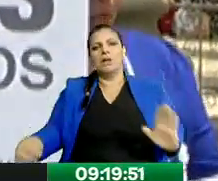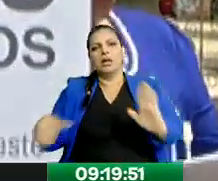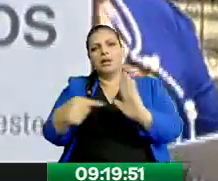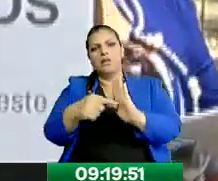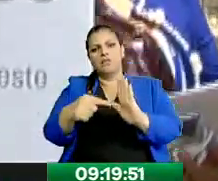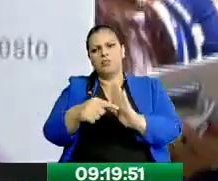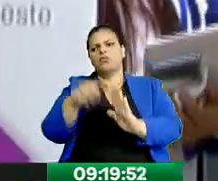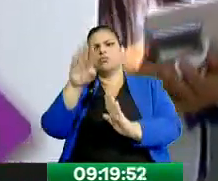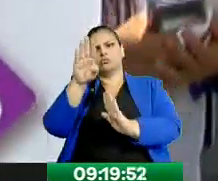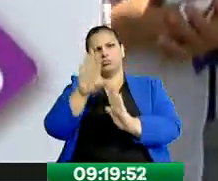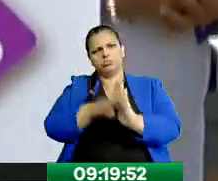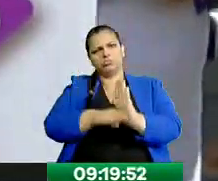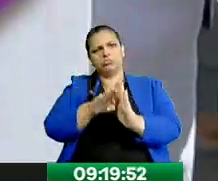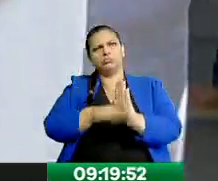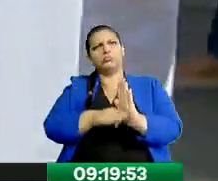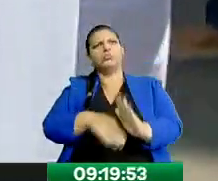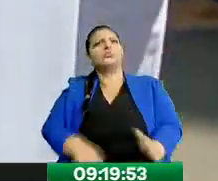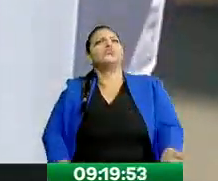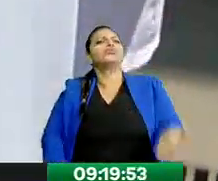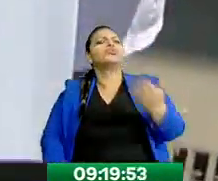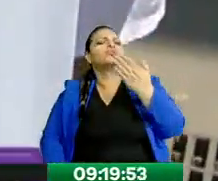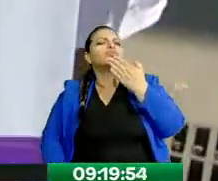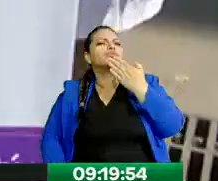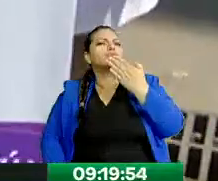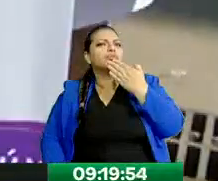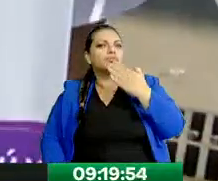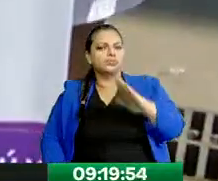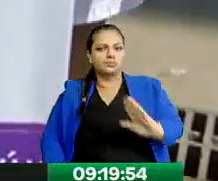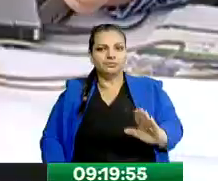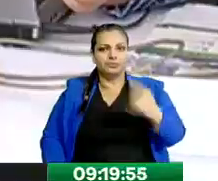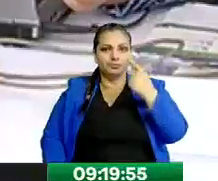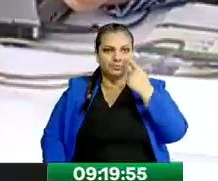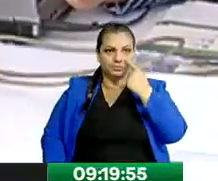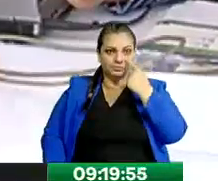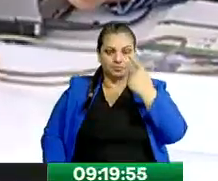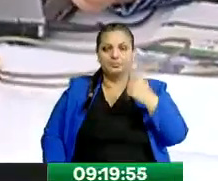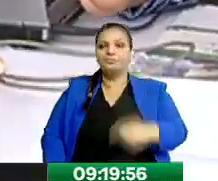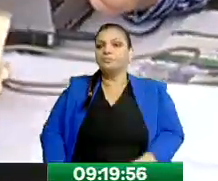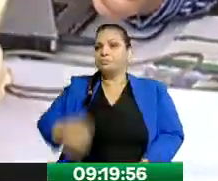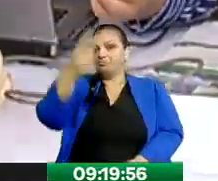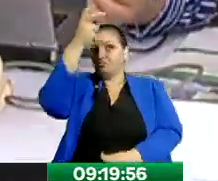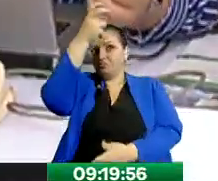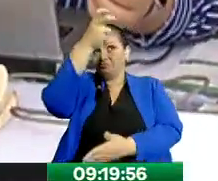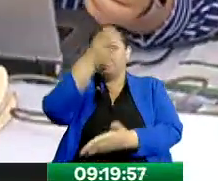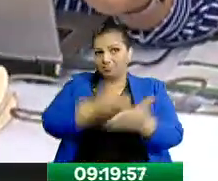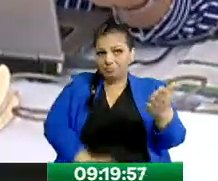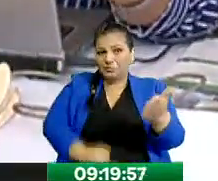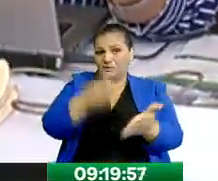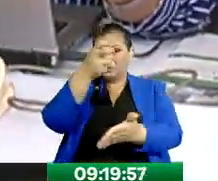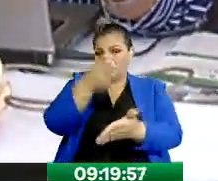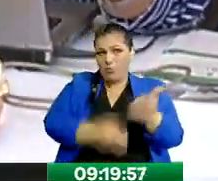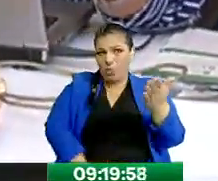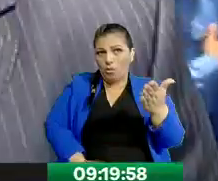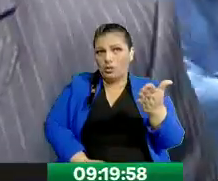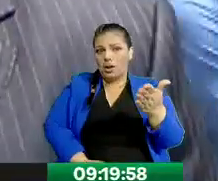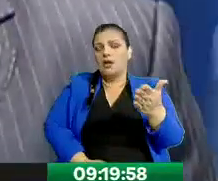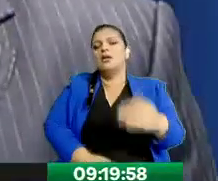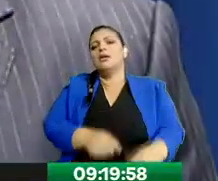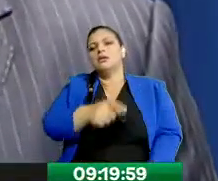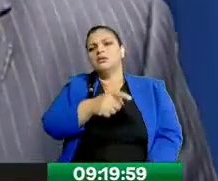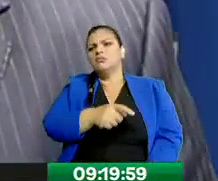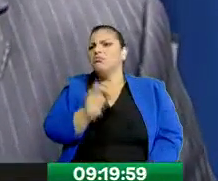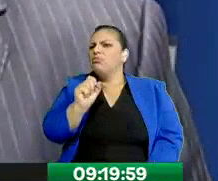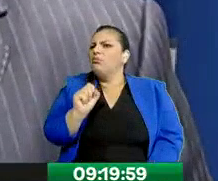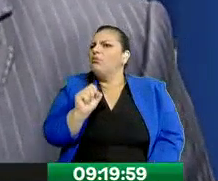recargos, siempre y cuando el contribuyente cancele la totalidad del capital principal adeudado dentro del plazo establecido. La